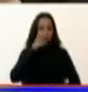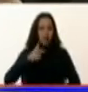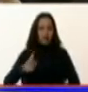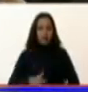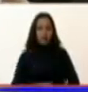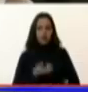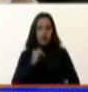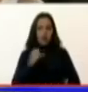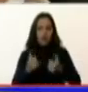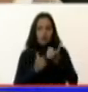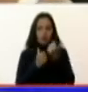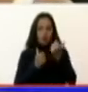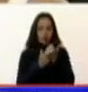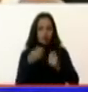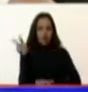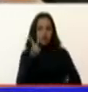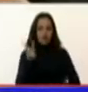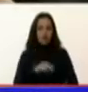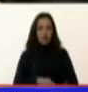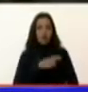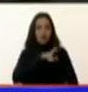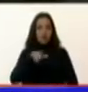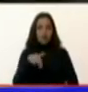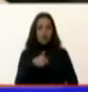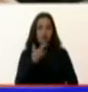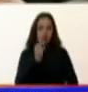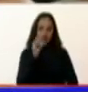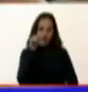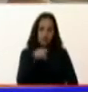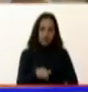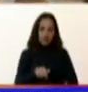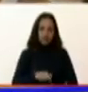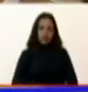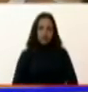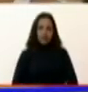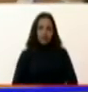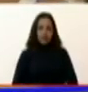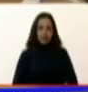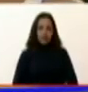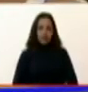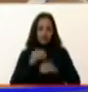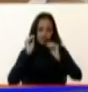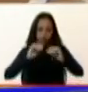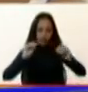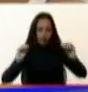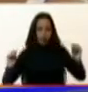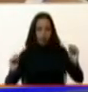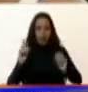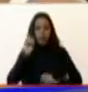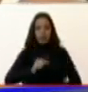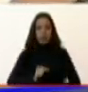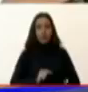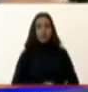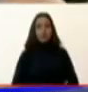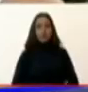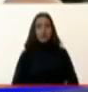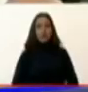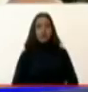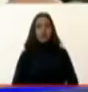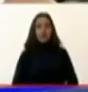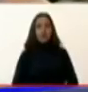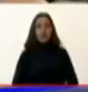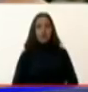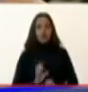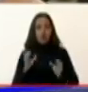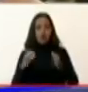con Venezuela. Nosotros estamos acá, convocados también por la izquierda